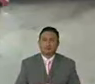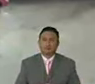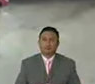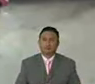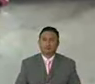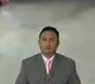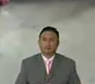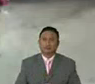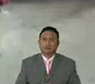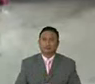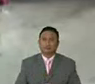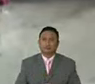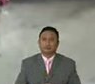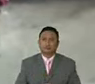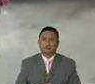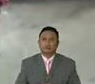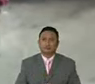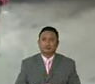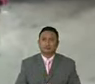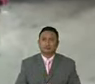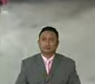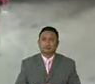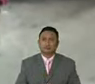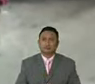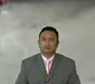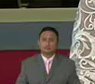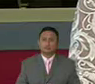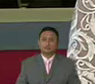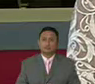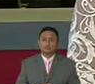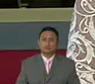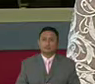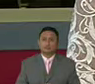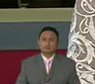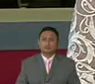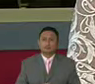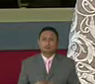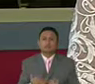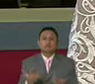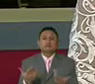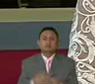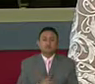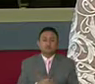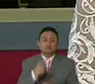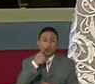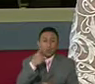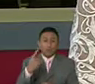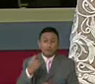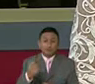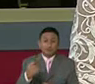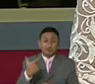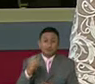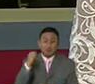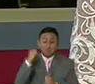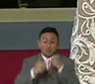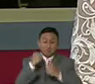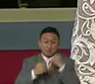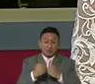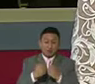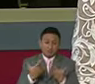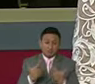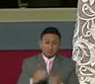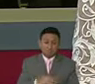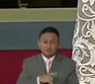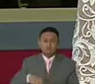García desde Manta, provincia de Manabí, informó Wendy Delgado. Ahora les contamos que un hombre se libró de ser linchado por un grupo de